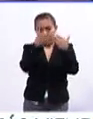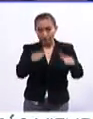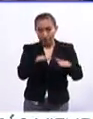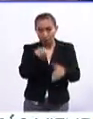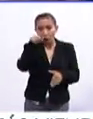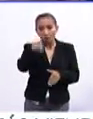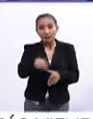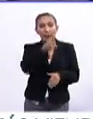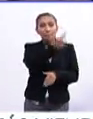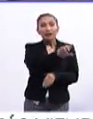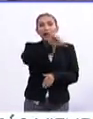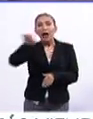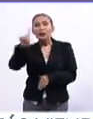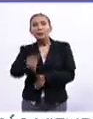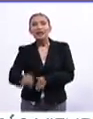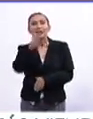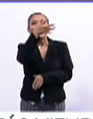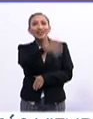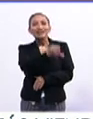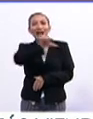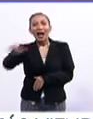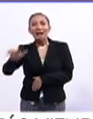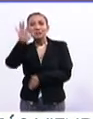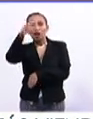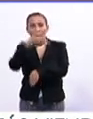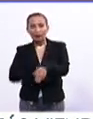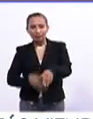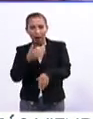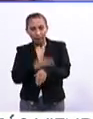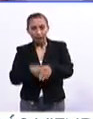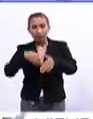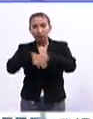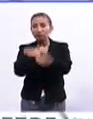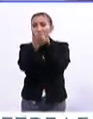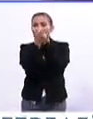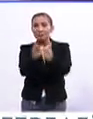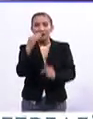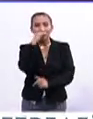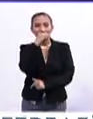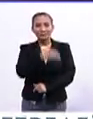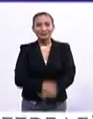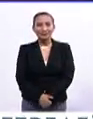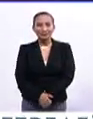Pinos será de martes a domingo de 10 a 17 horas y la entrada es libre.